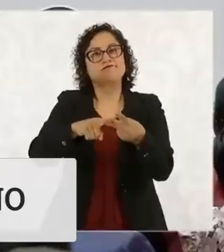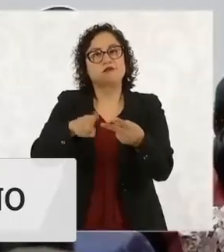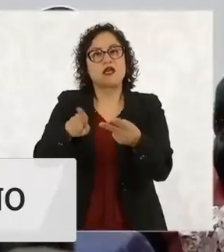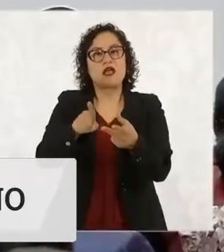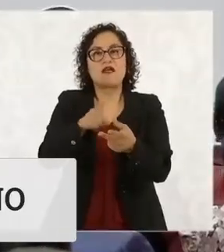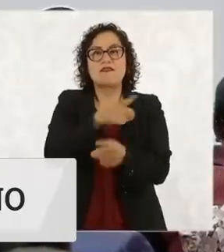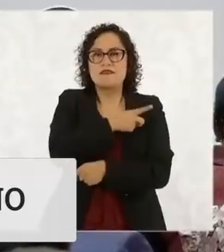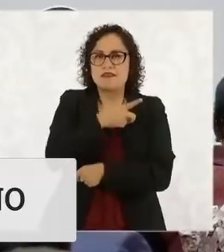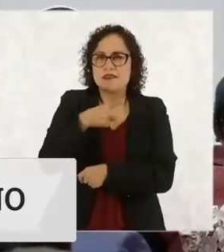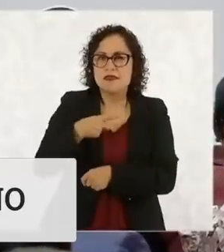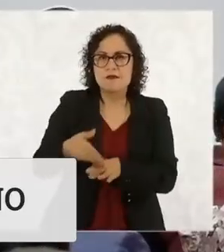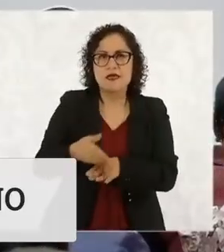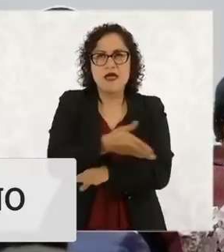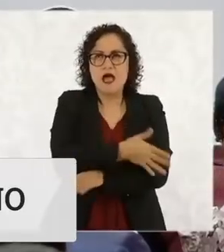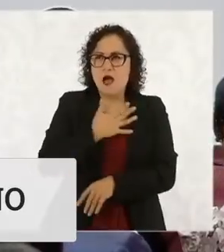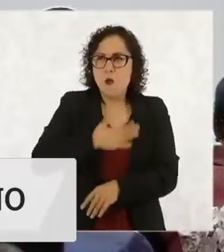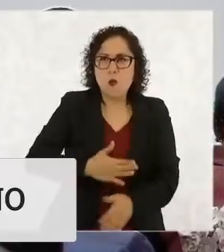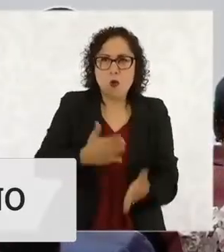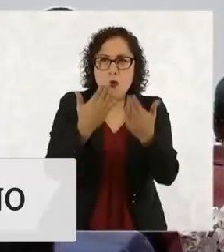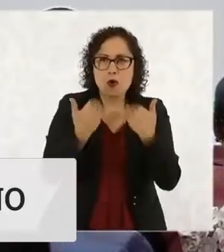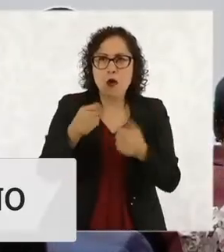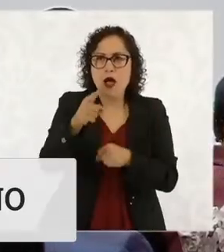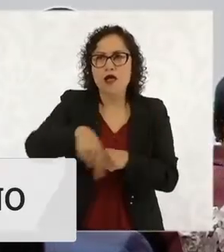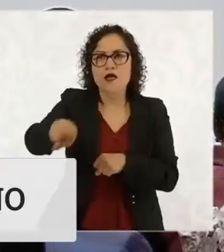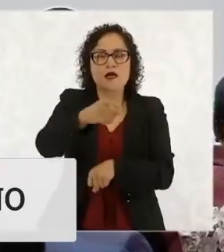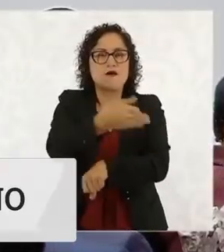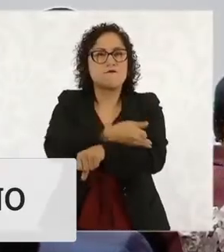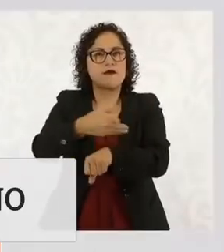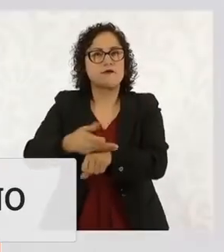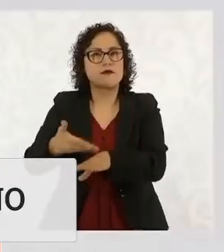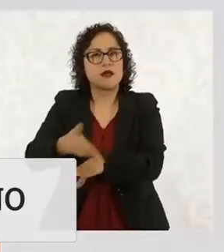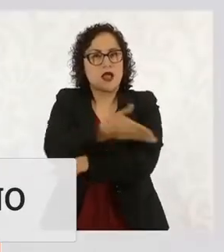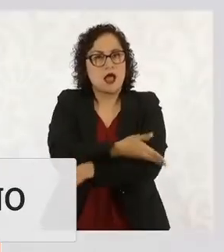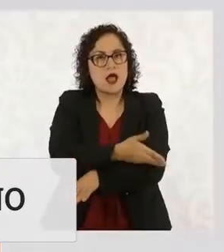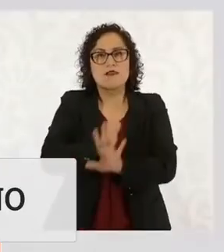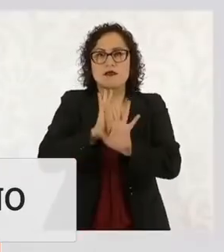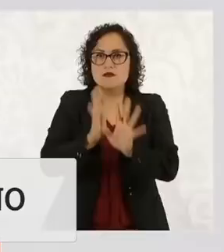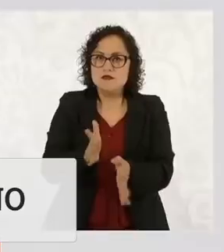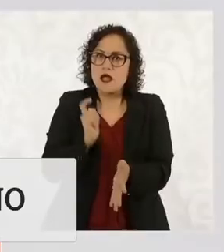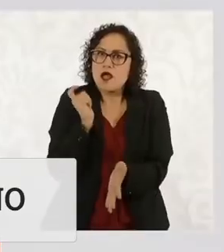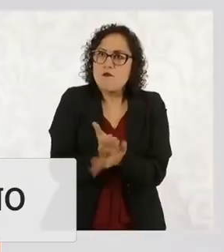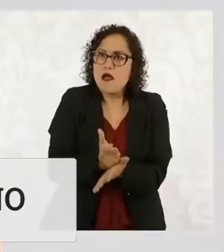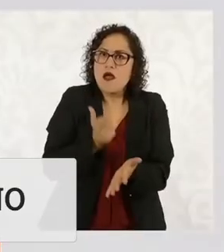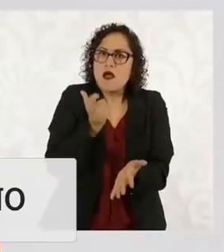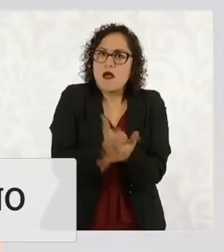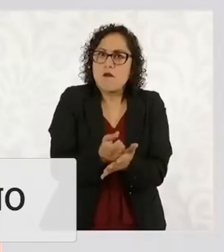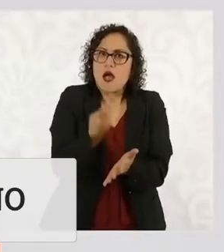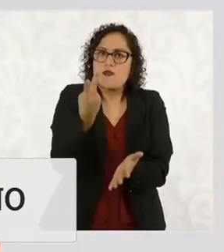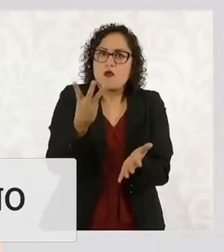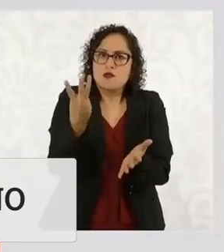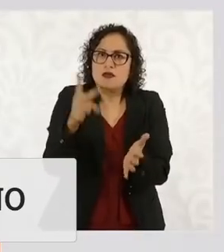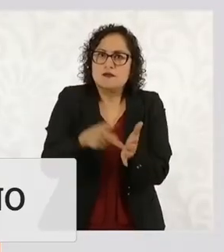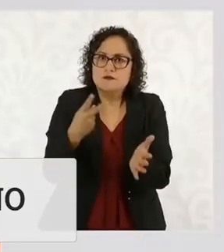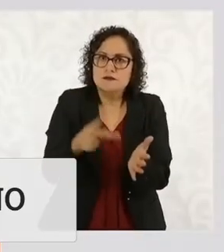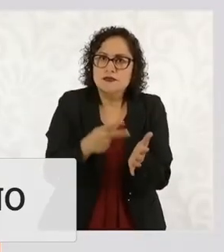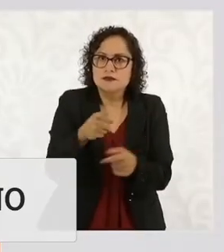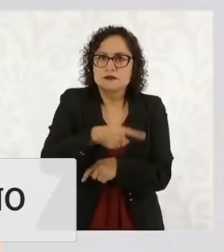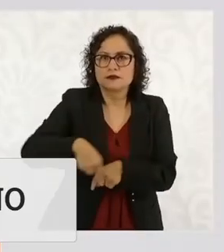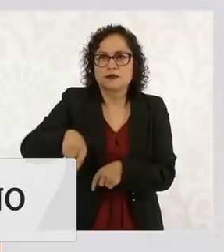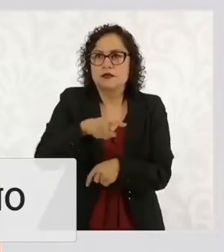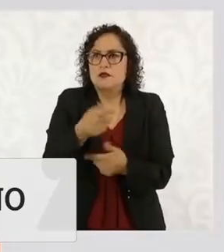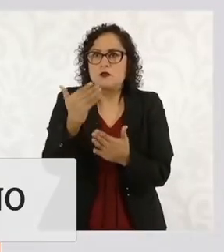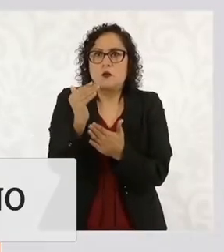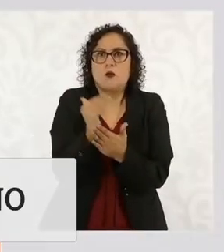para deudas injustas de familias que habían pagado 2 o 3 veces el valor de su vivienda sin ver